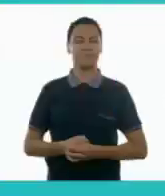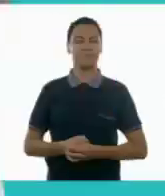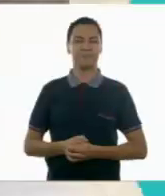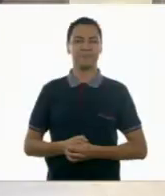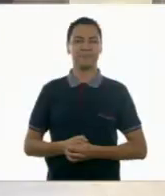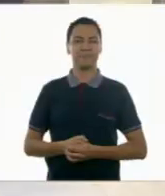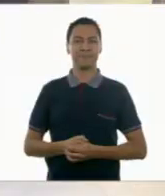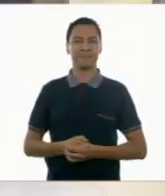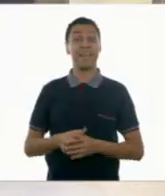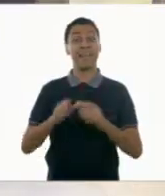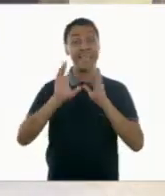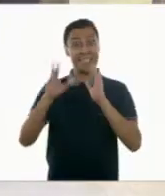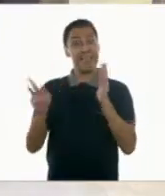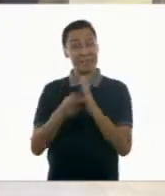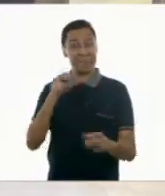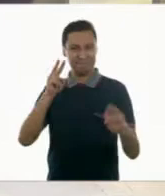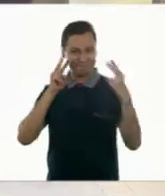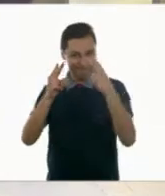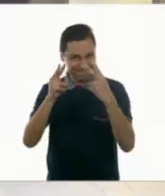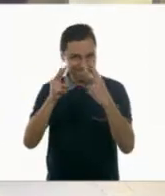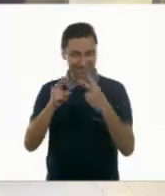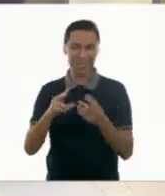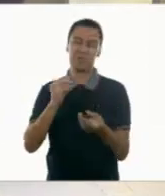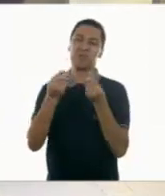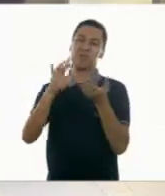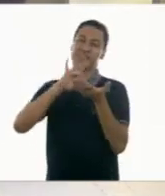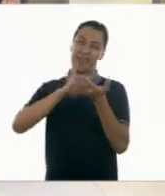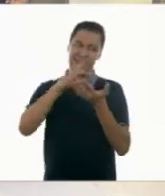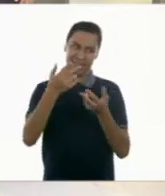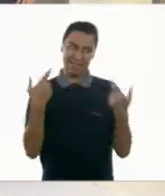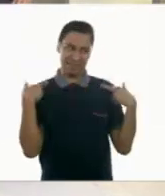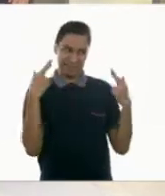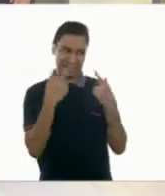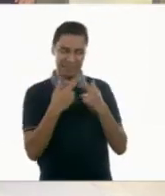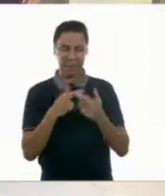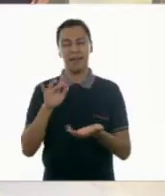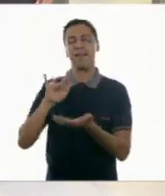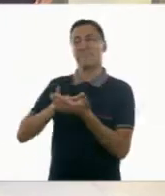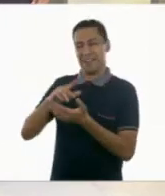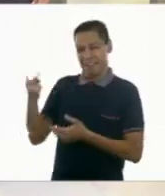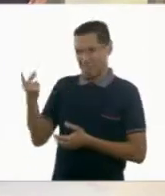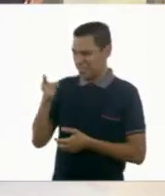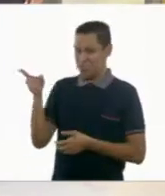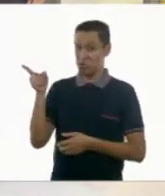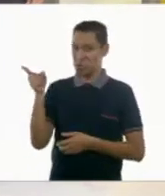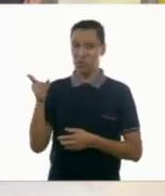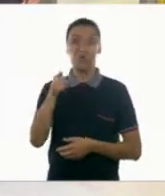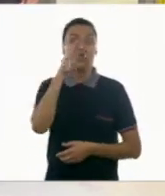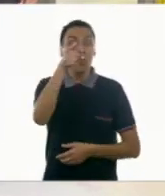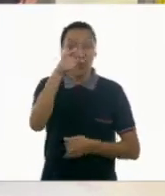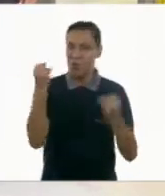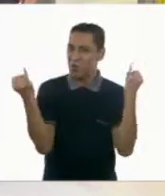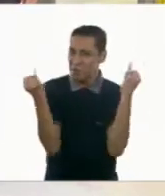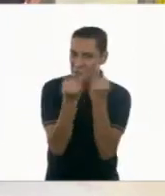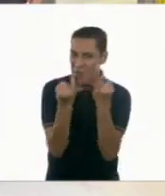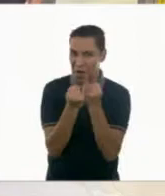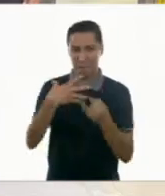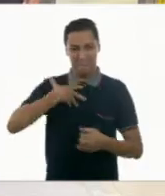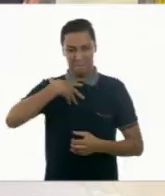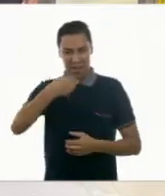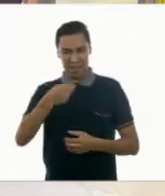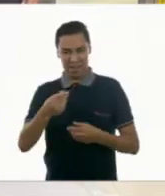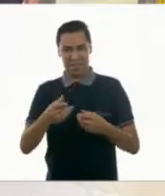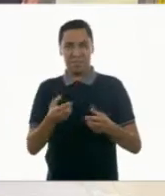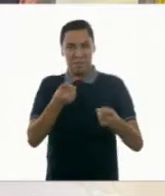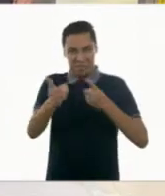Ya estamos de regreso. Muchísimas gracias por esta sesión, maestra. No, gracias a ti, Ale. Gracias a todos ustedes que estuvieron haciendo la sesión de educación